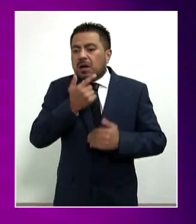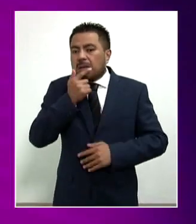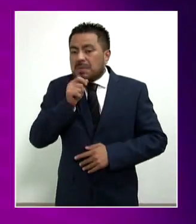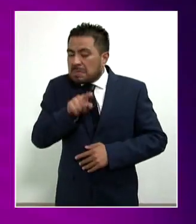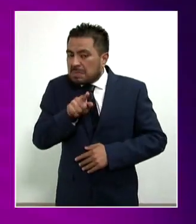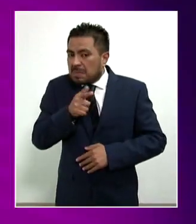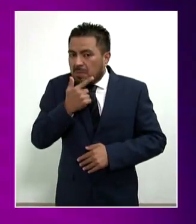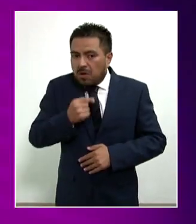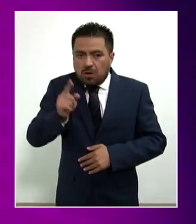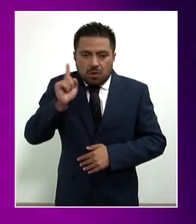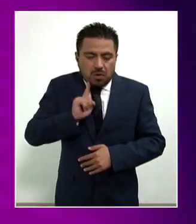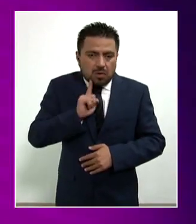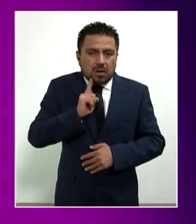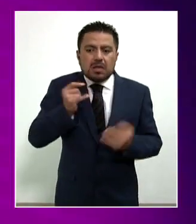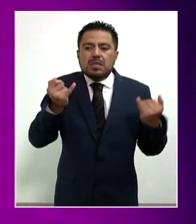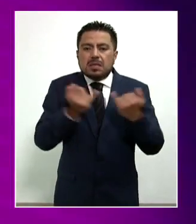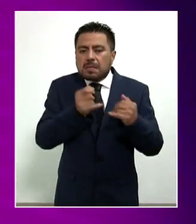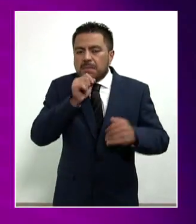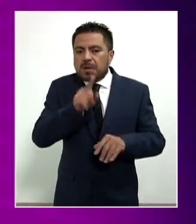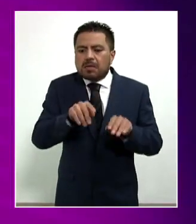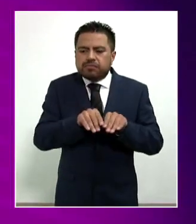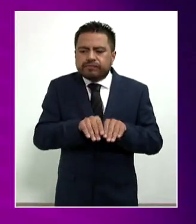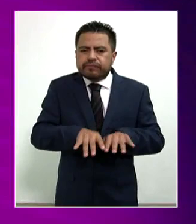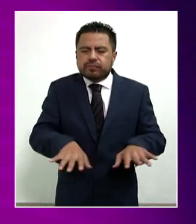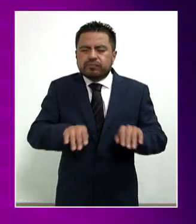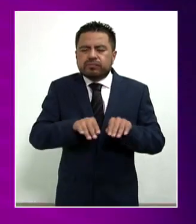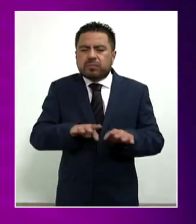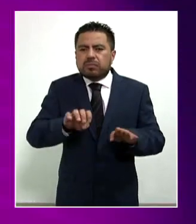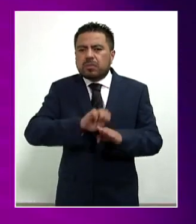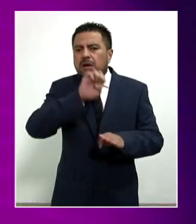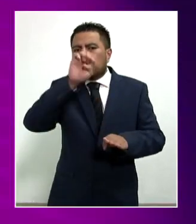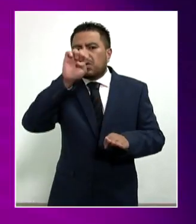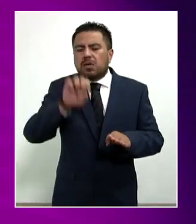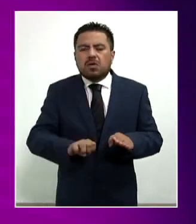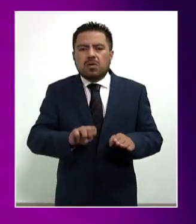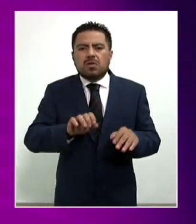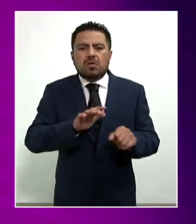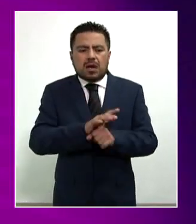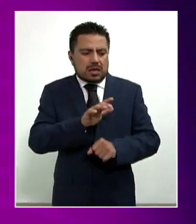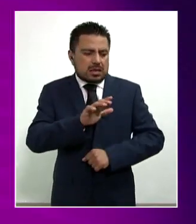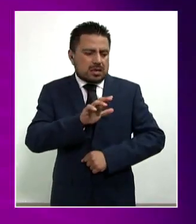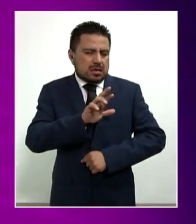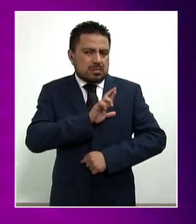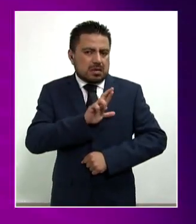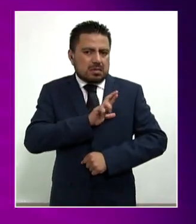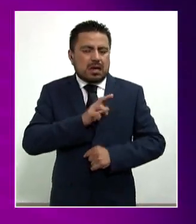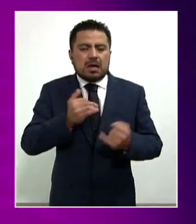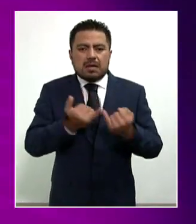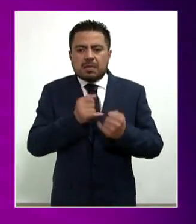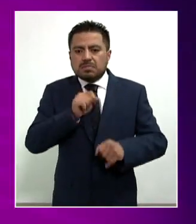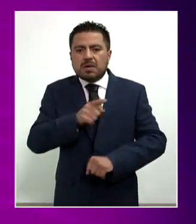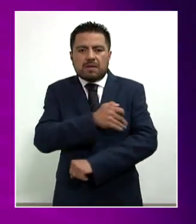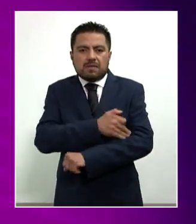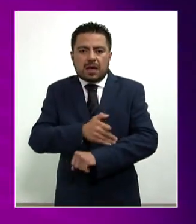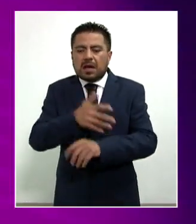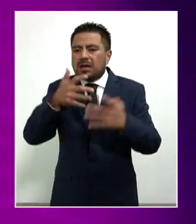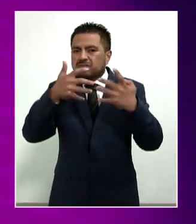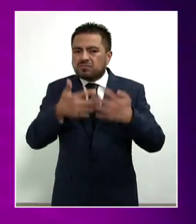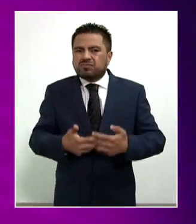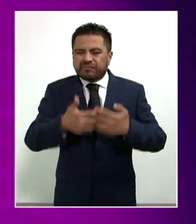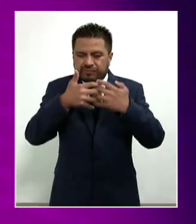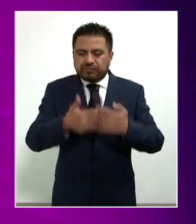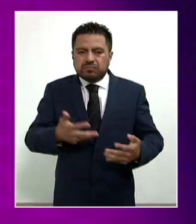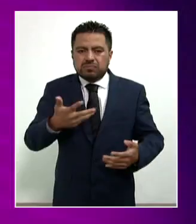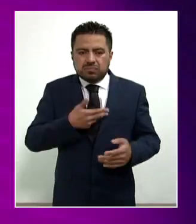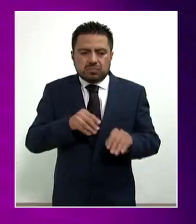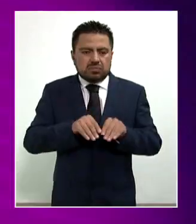mujeres, sino que también redistribuirlas, por ejemplo, entre el sector privado y la familia. Las empresas que tengan